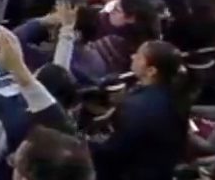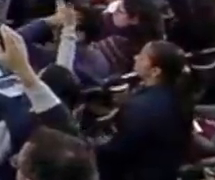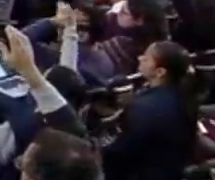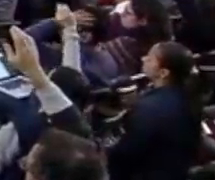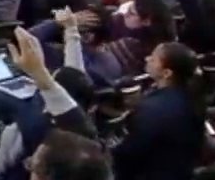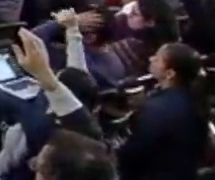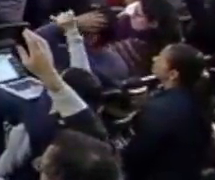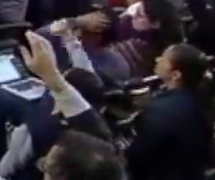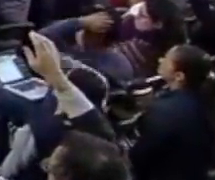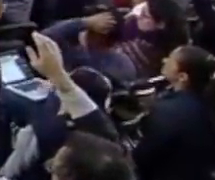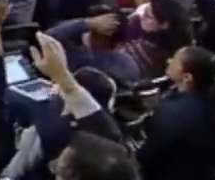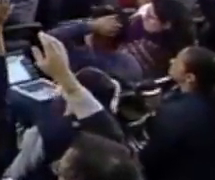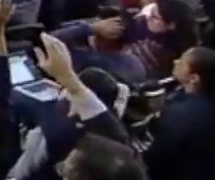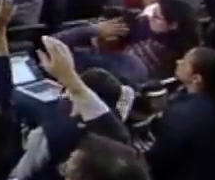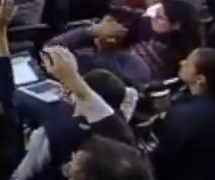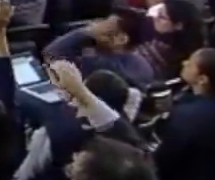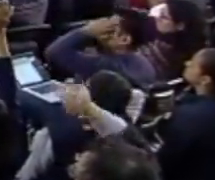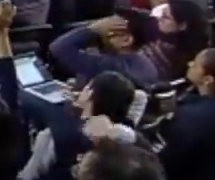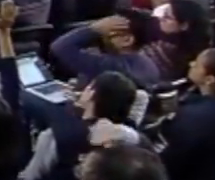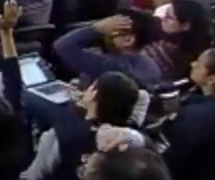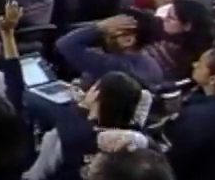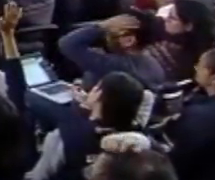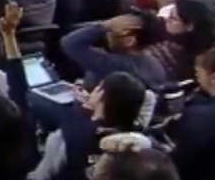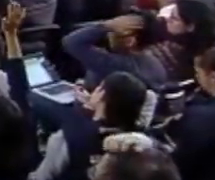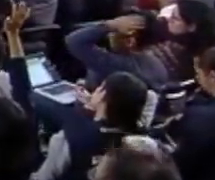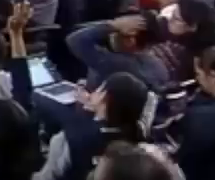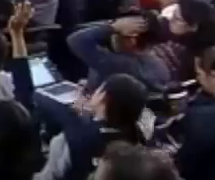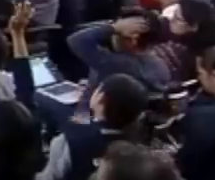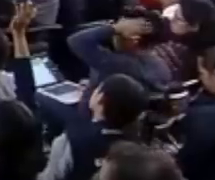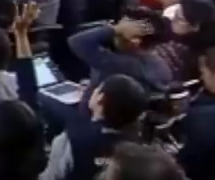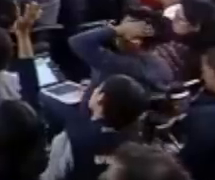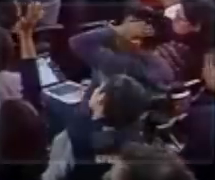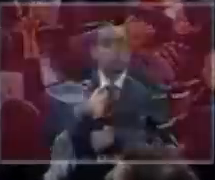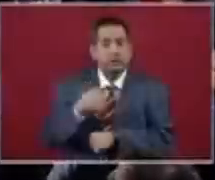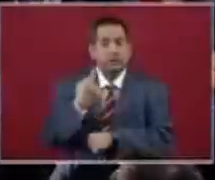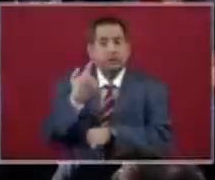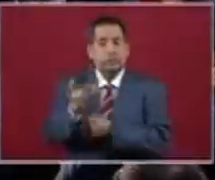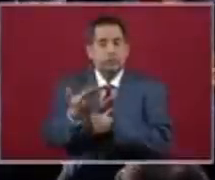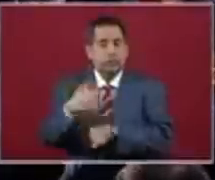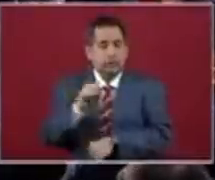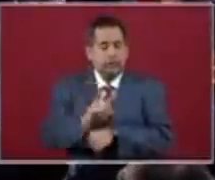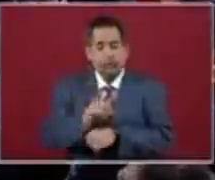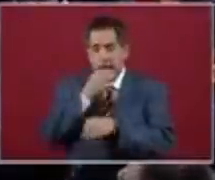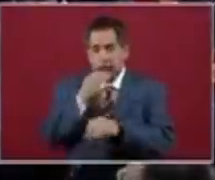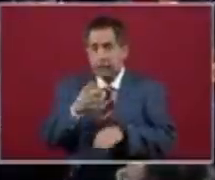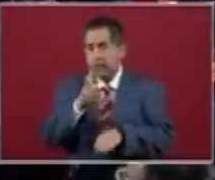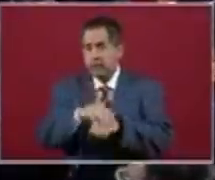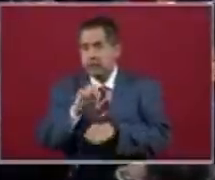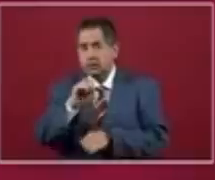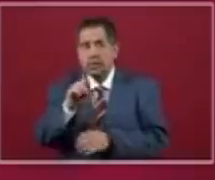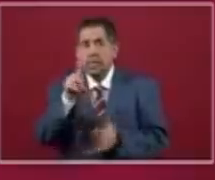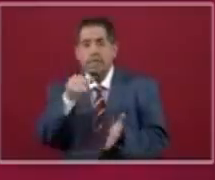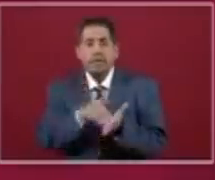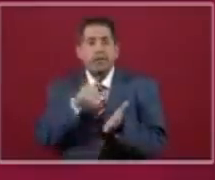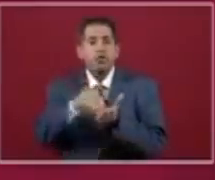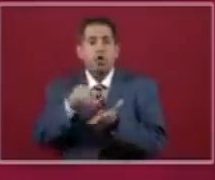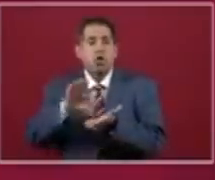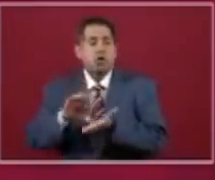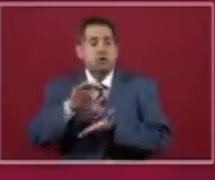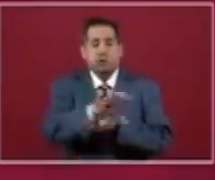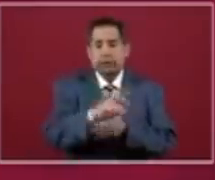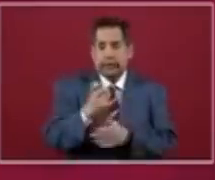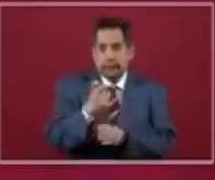Creo que es una muy buena noticia porque se autorizan 1.000 millones para este